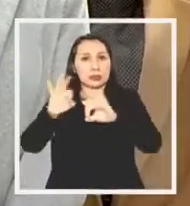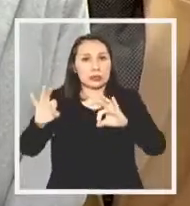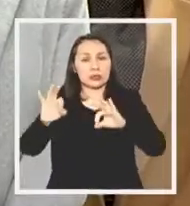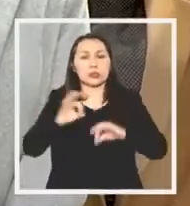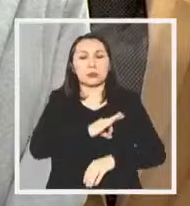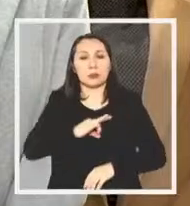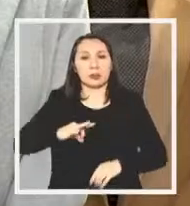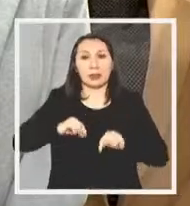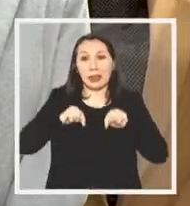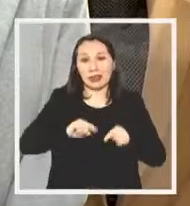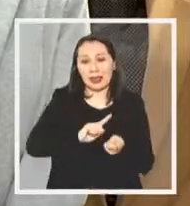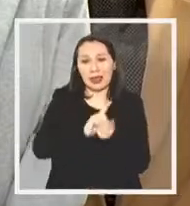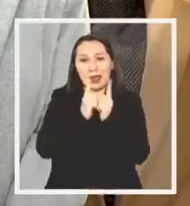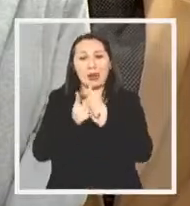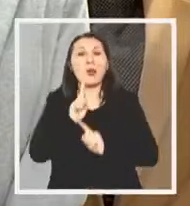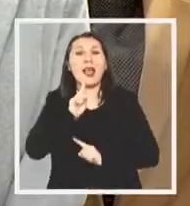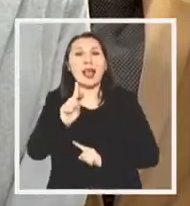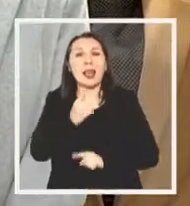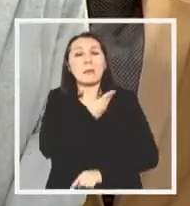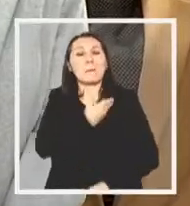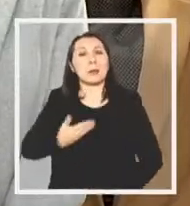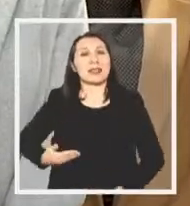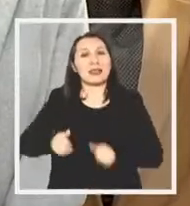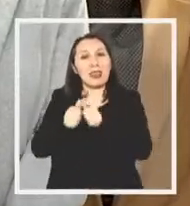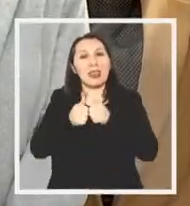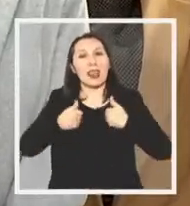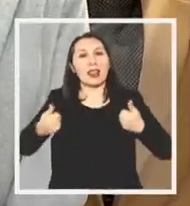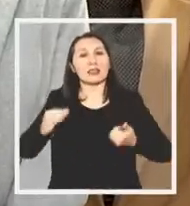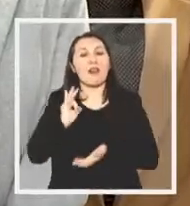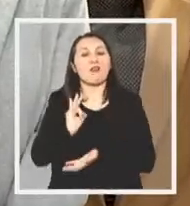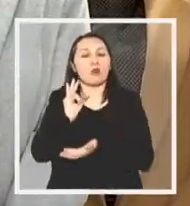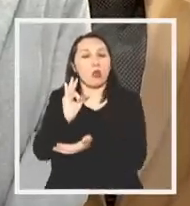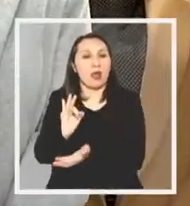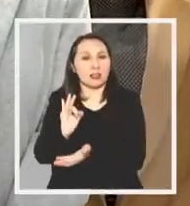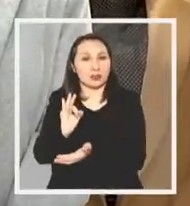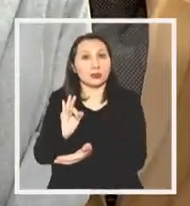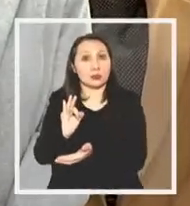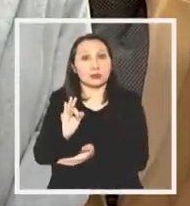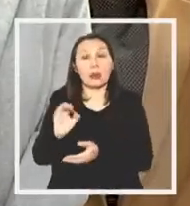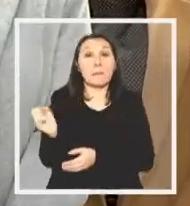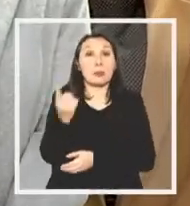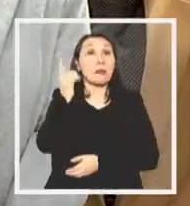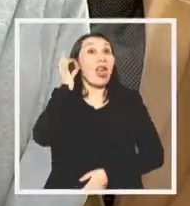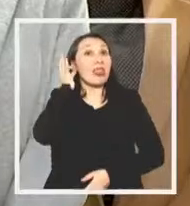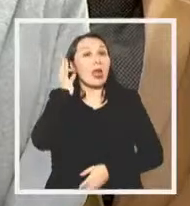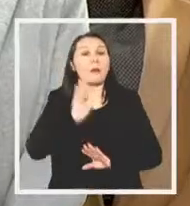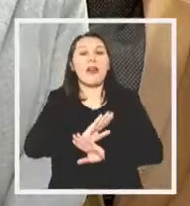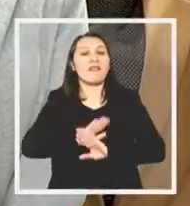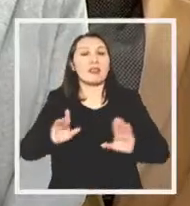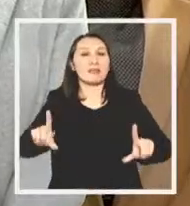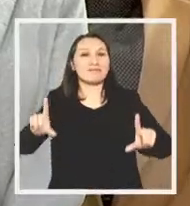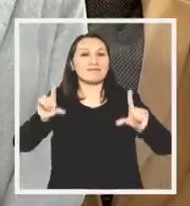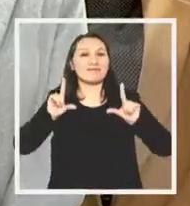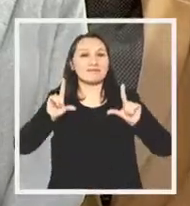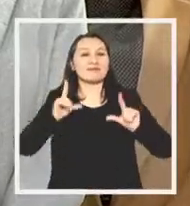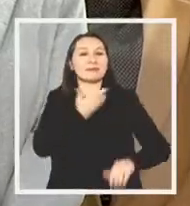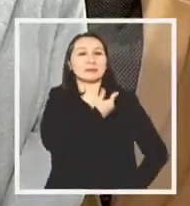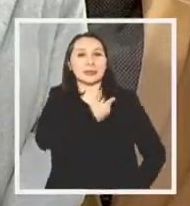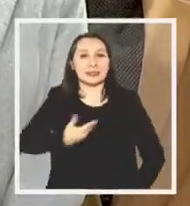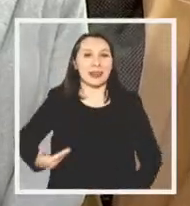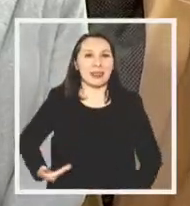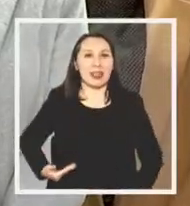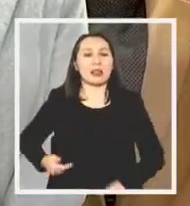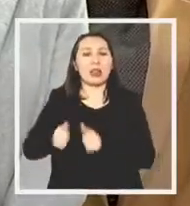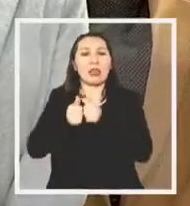ministerio aquí lo que cambia es la presidencia al directorio de cada una de las fundaciones En ese sentido la primera dama ya no será la figura que sea